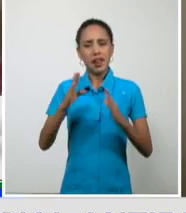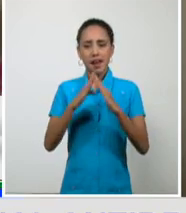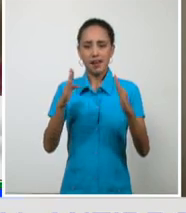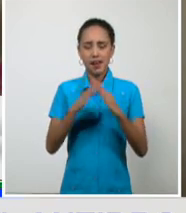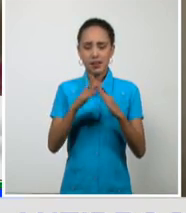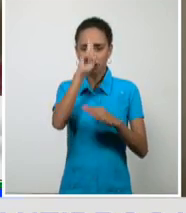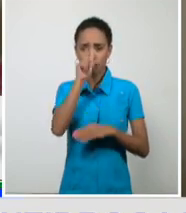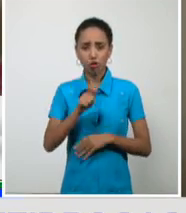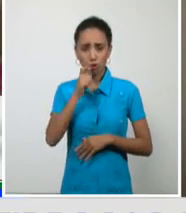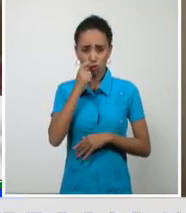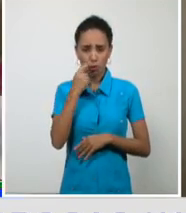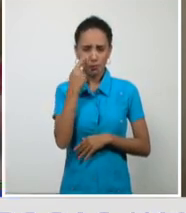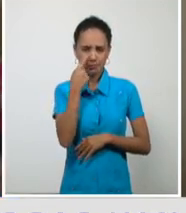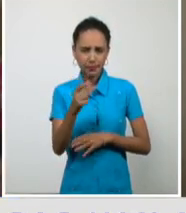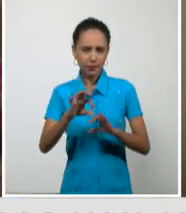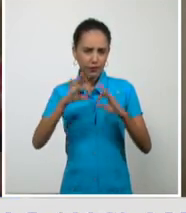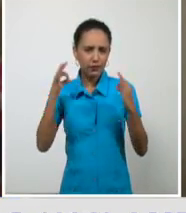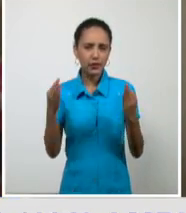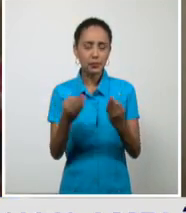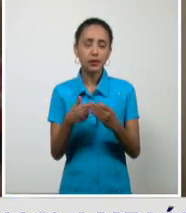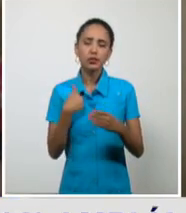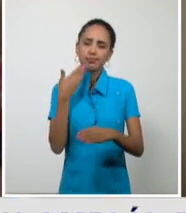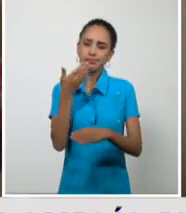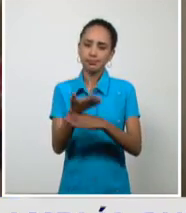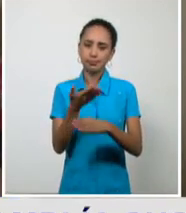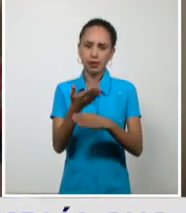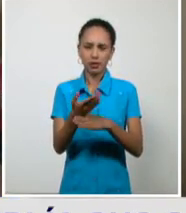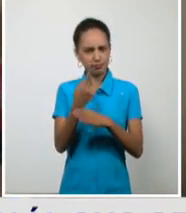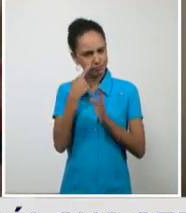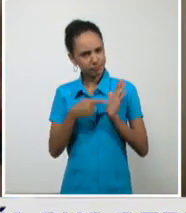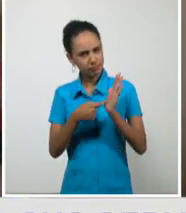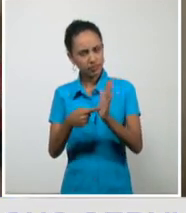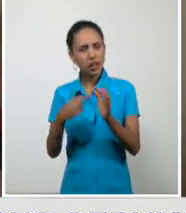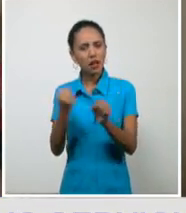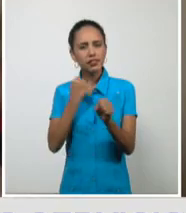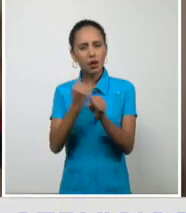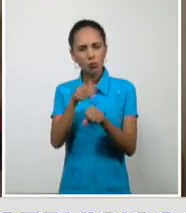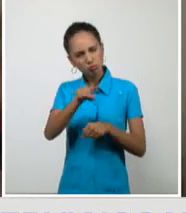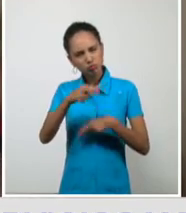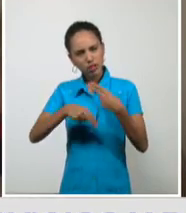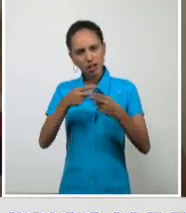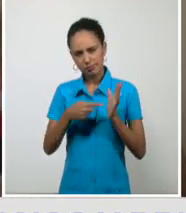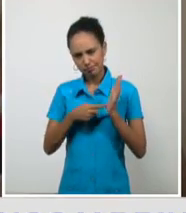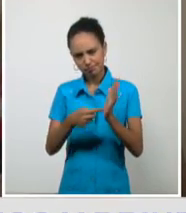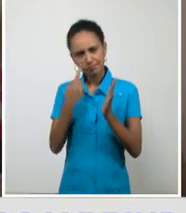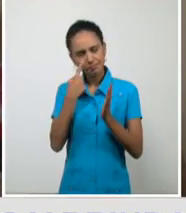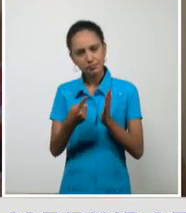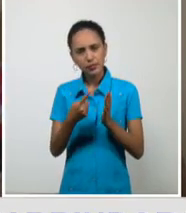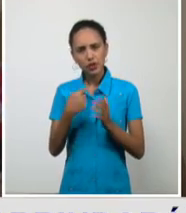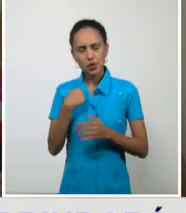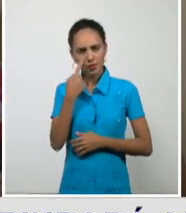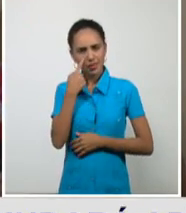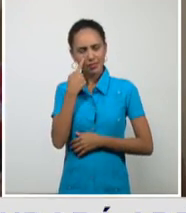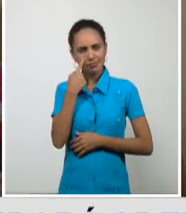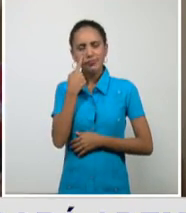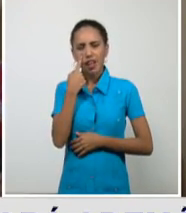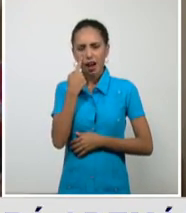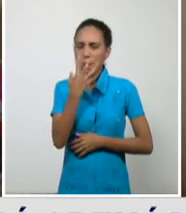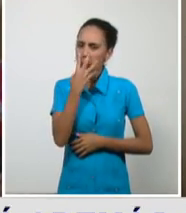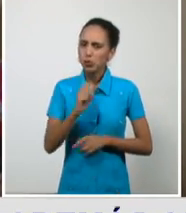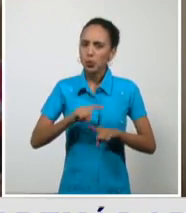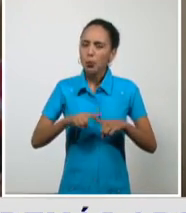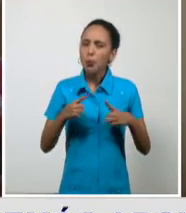familia y le pedí que me mostrara el trabajo que estaba haciendo. Me motivé, ¿por qué? Porque,